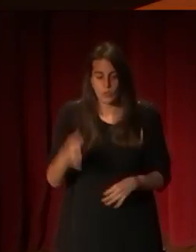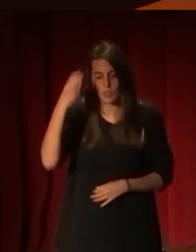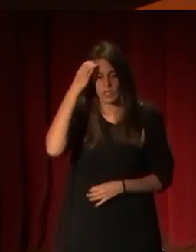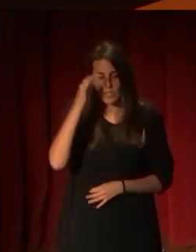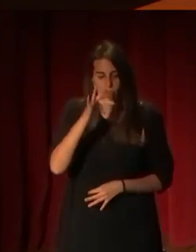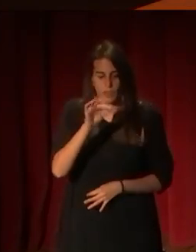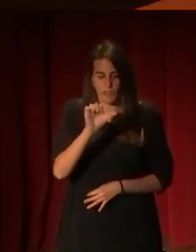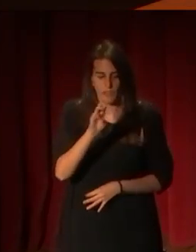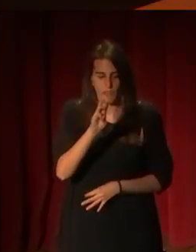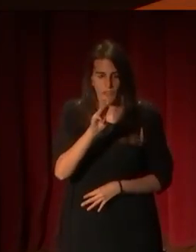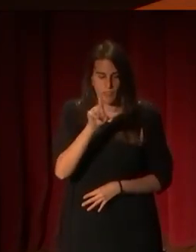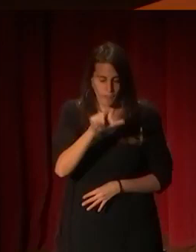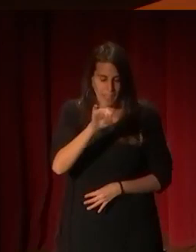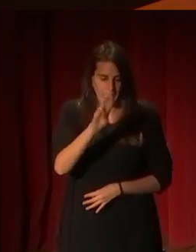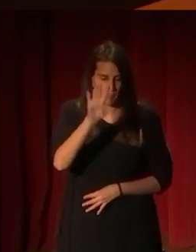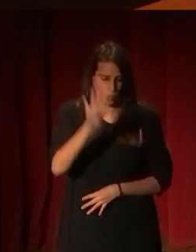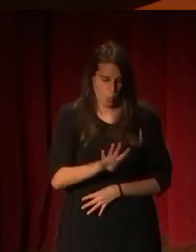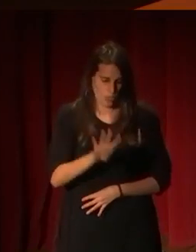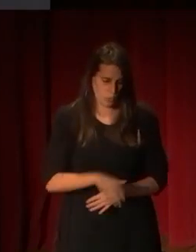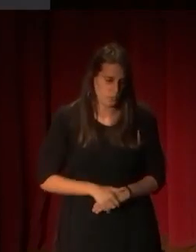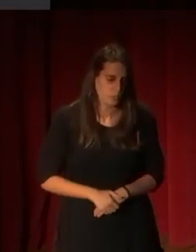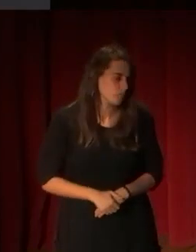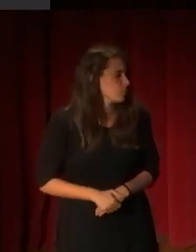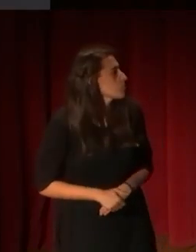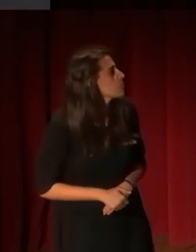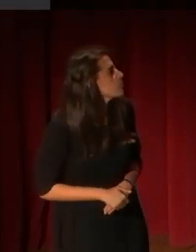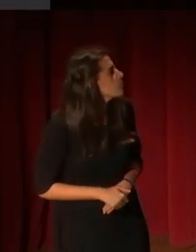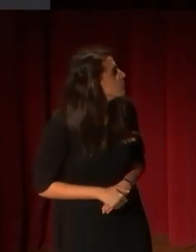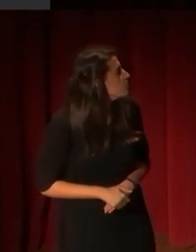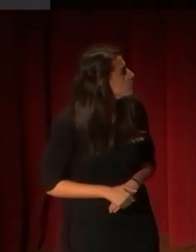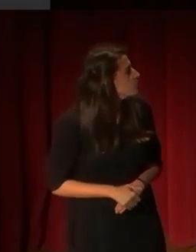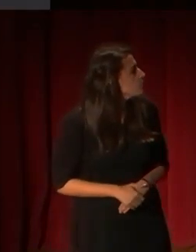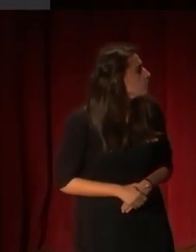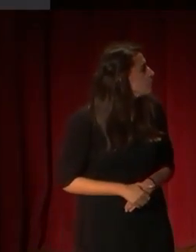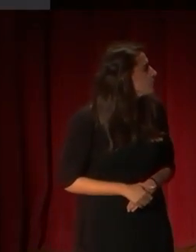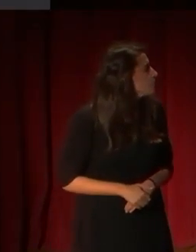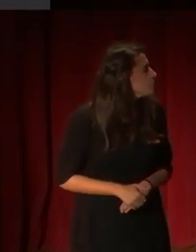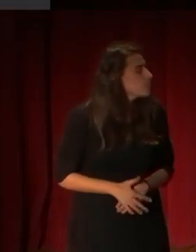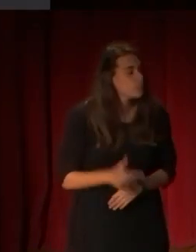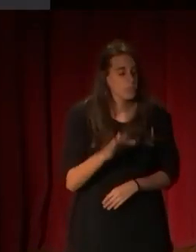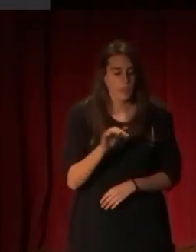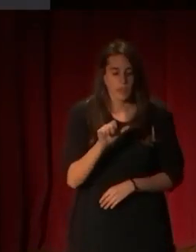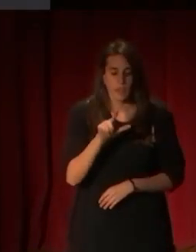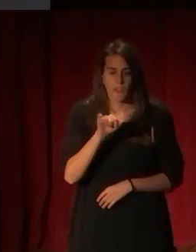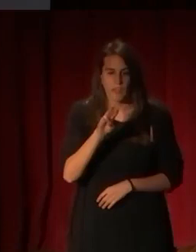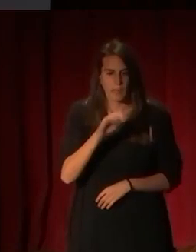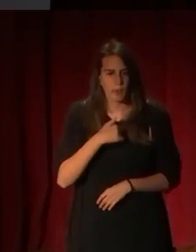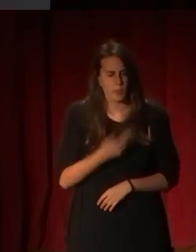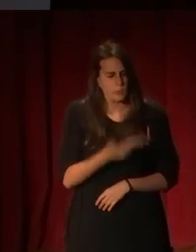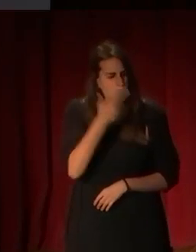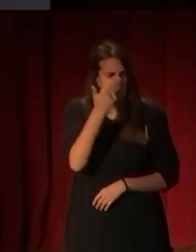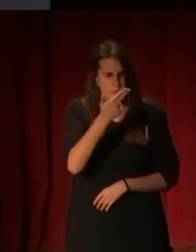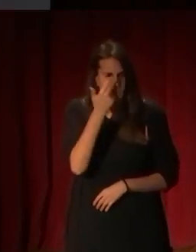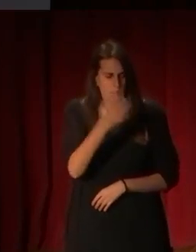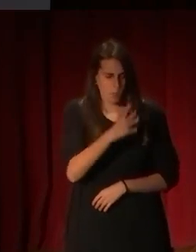cuarto tenemos que preguntarnos por qué felipe cuarto tuvo tanto interés por estas fiestas